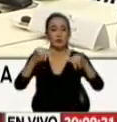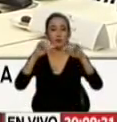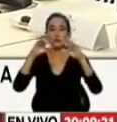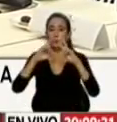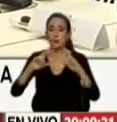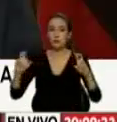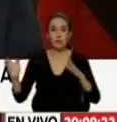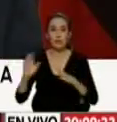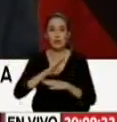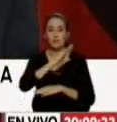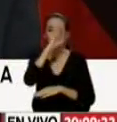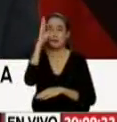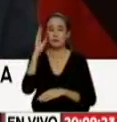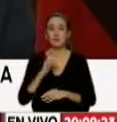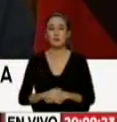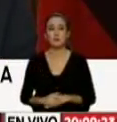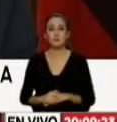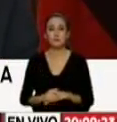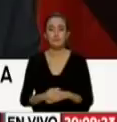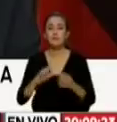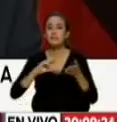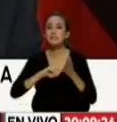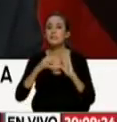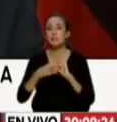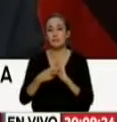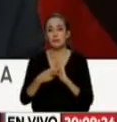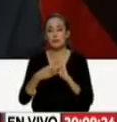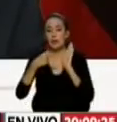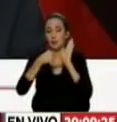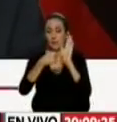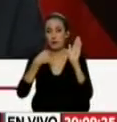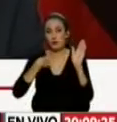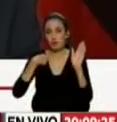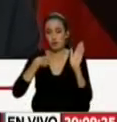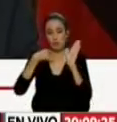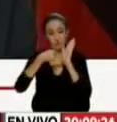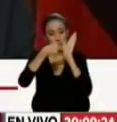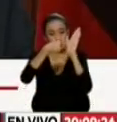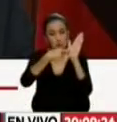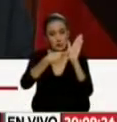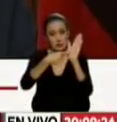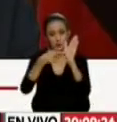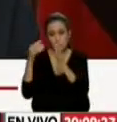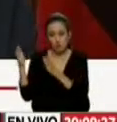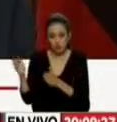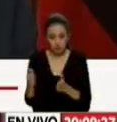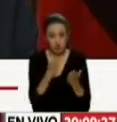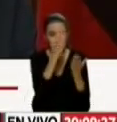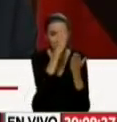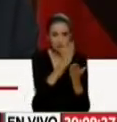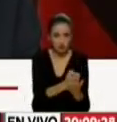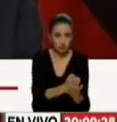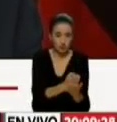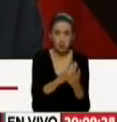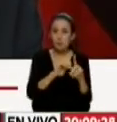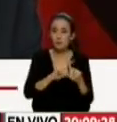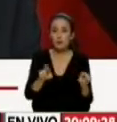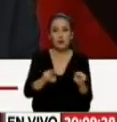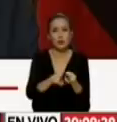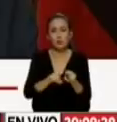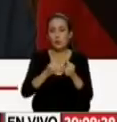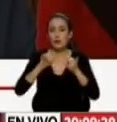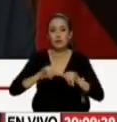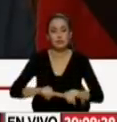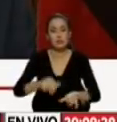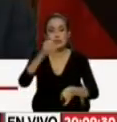siendo parcial. Quiere decir que a pesar de que presentemos la acción de nulidad, el arbitraje proseguirá en su última fase, que es la fase